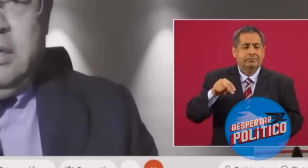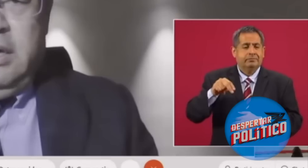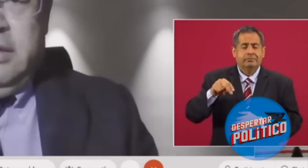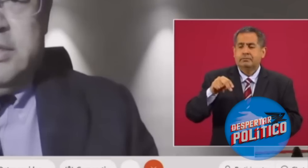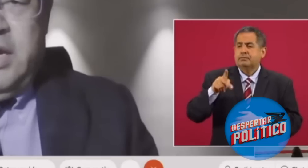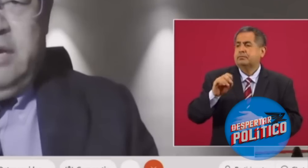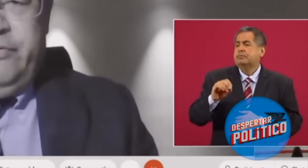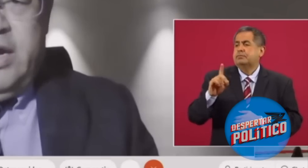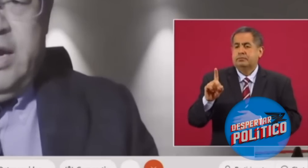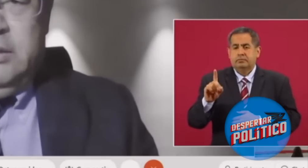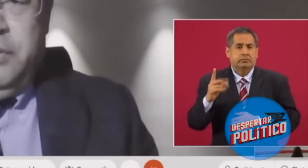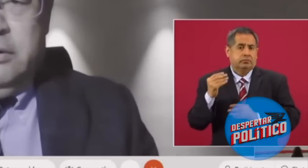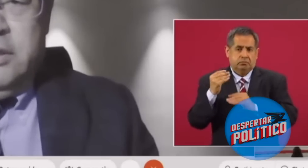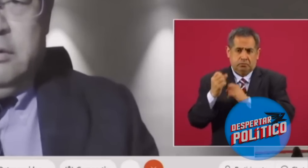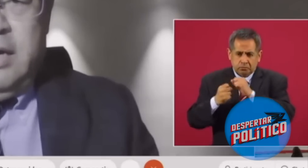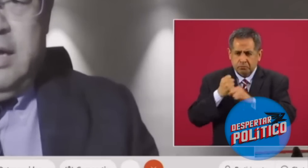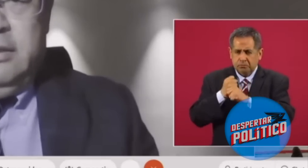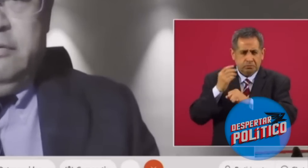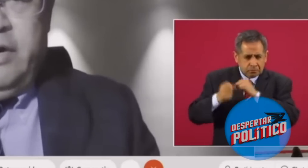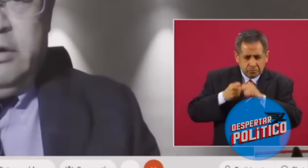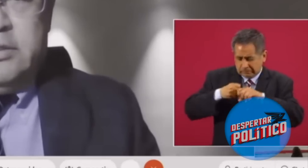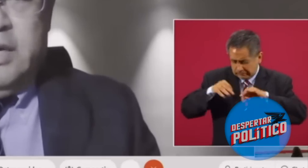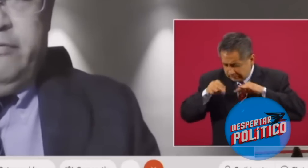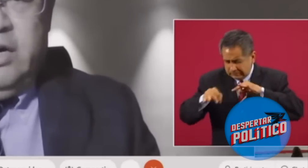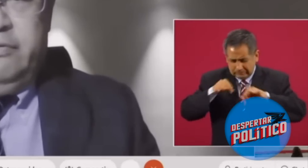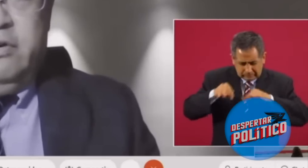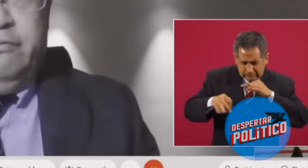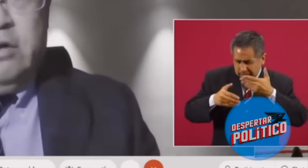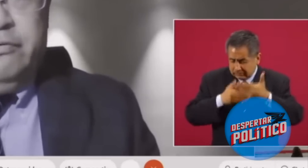producto de años de investigación y trabajo